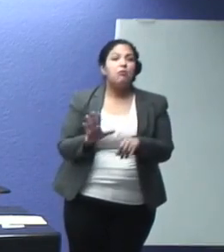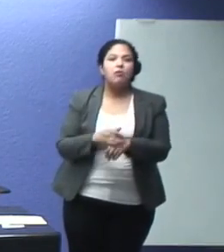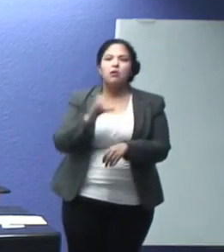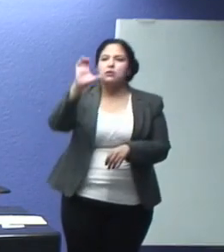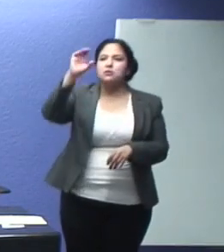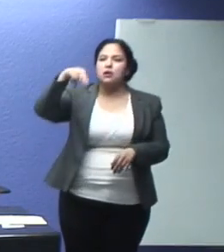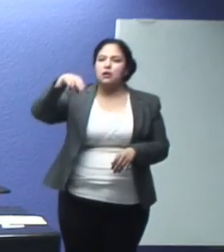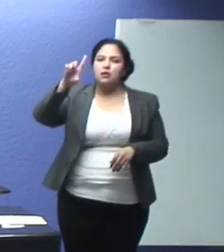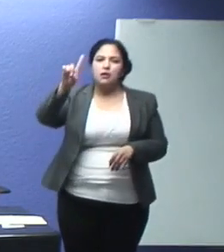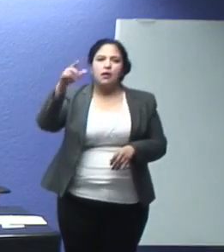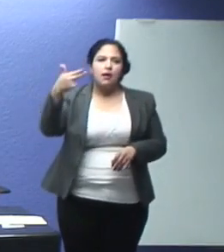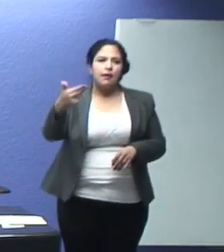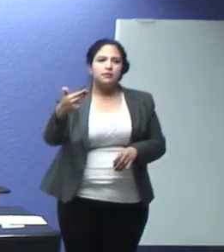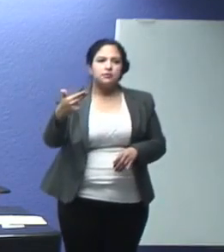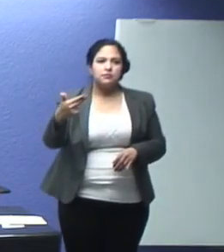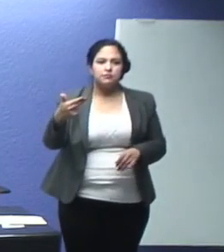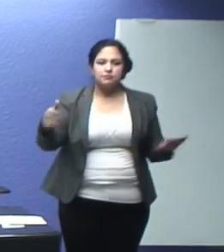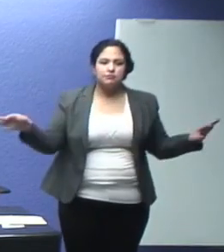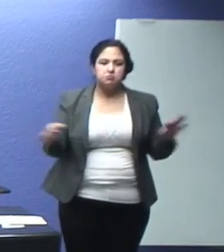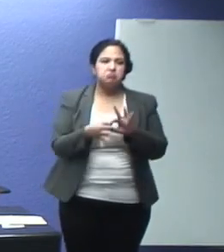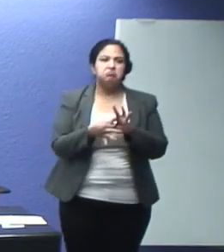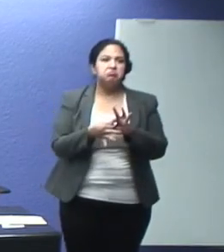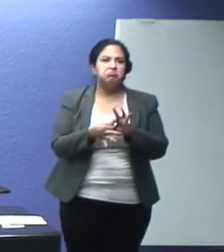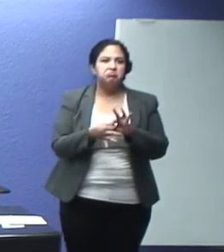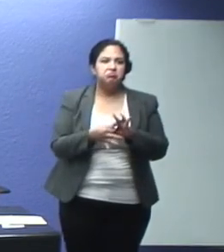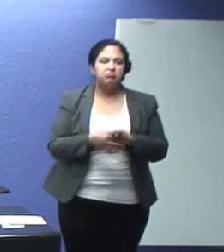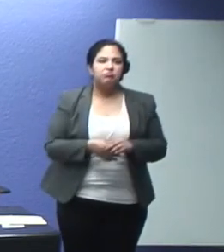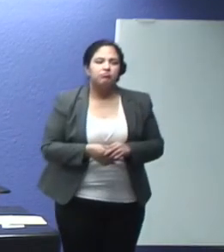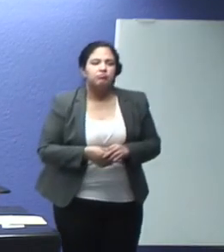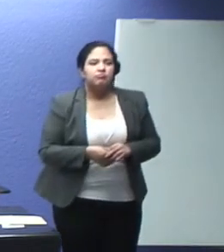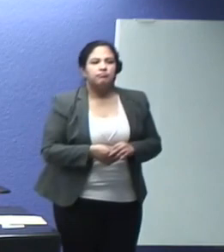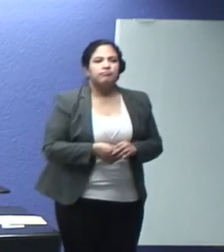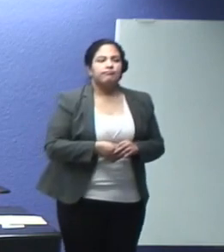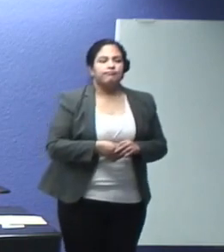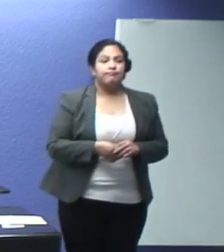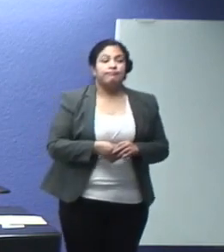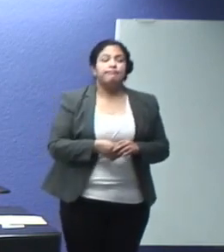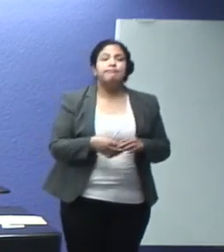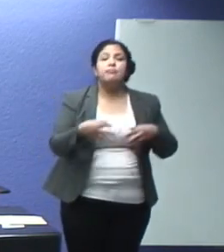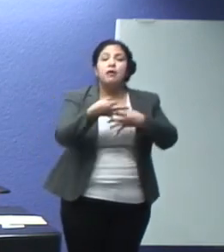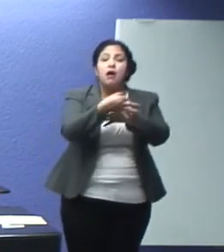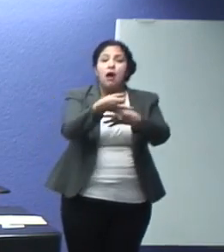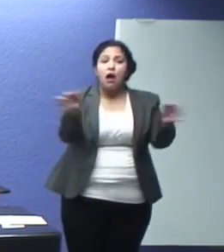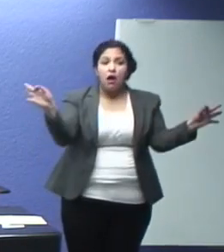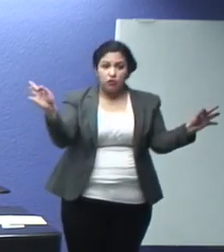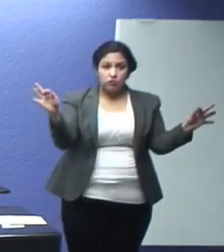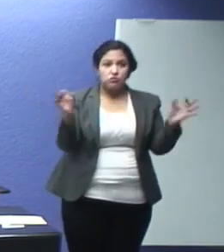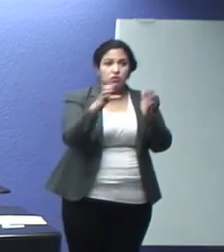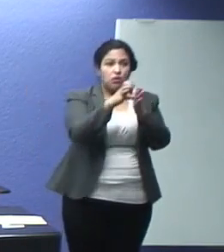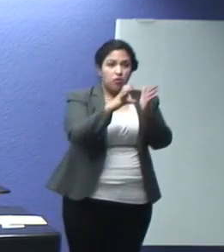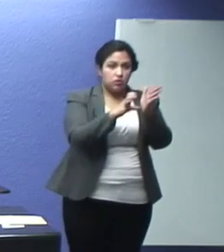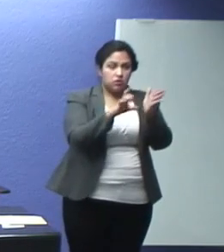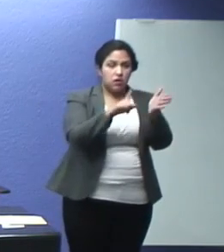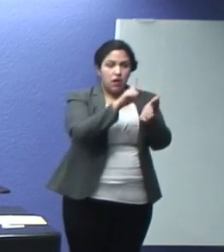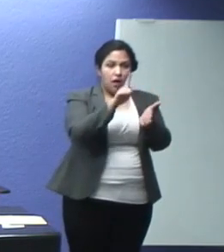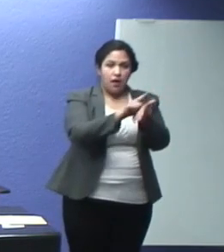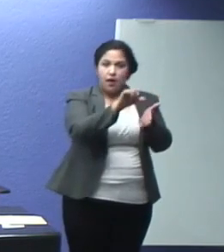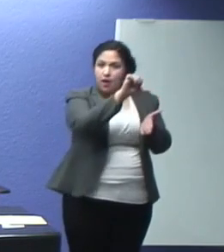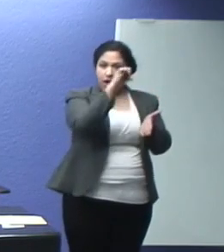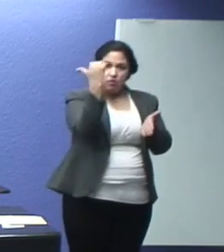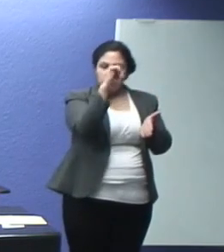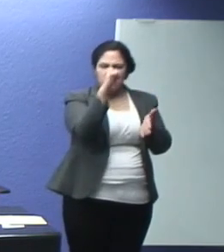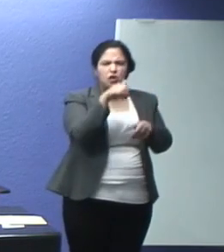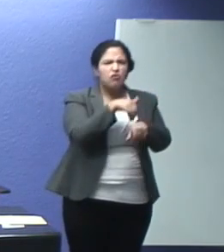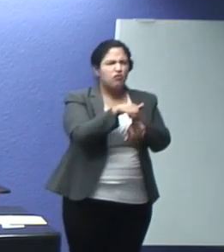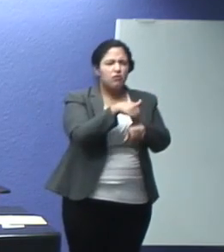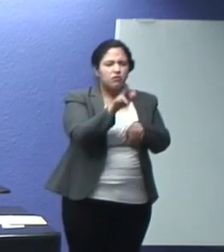Humanos. En esa ocasión declaró inconstitucional un artículo de la ley de autismo, no recuerdo el número,